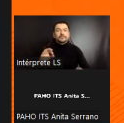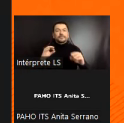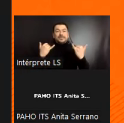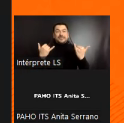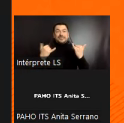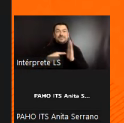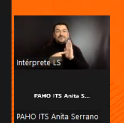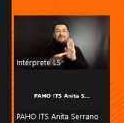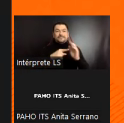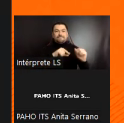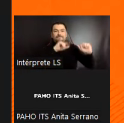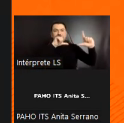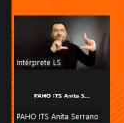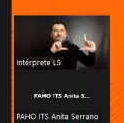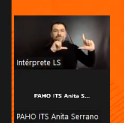¿Ya las ven?